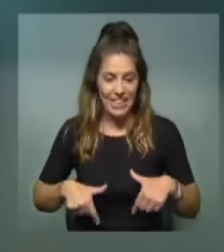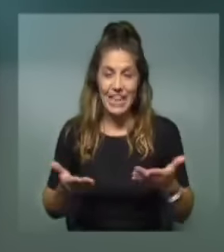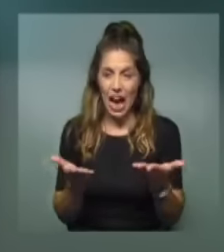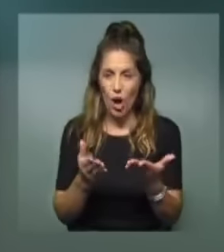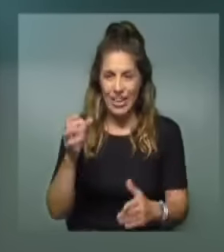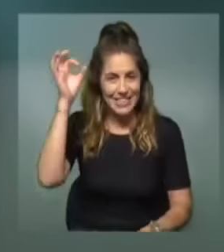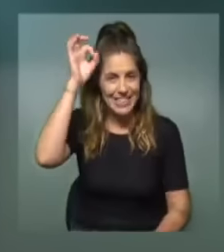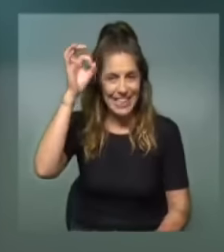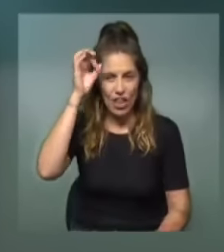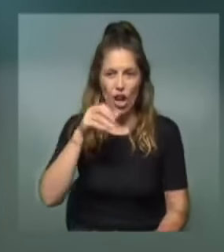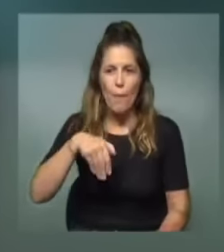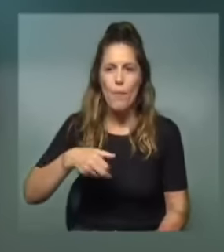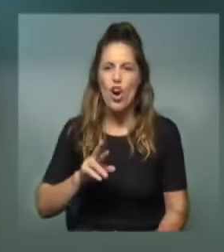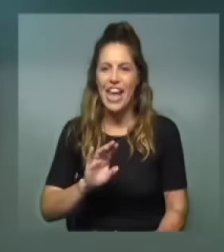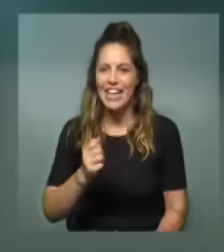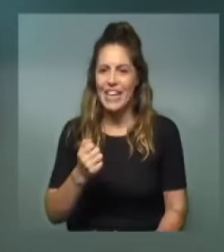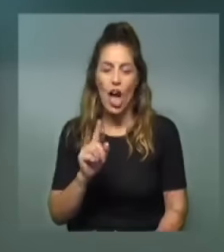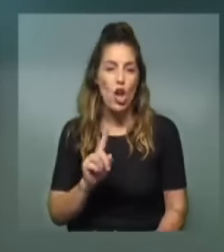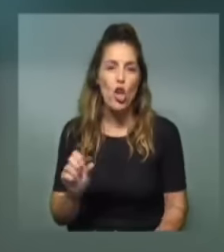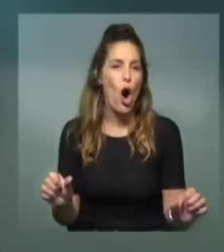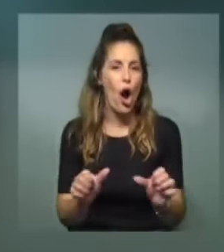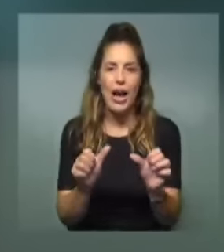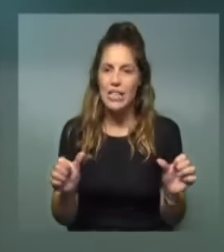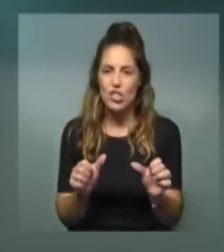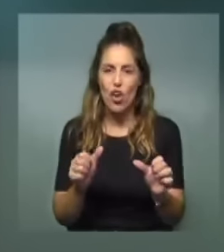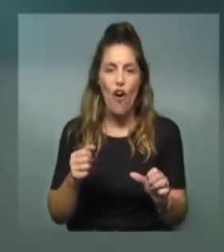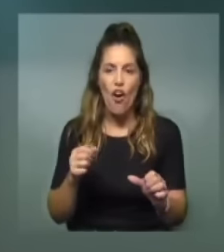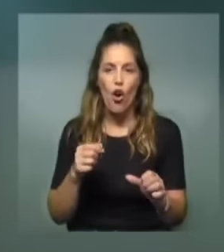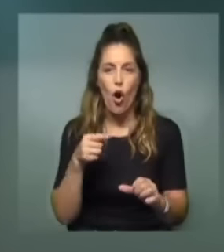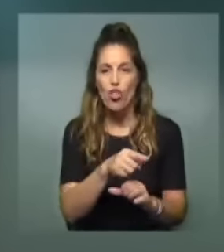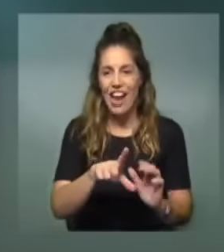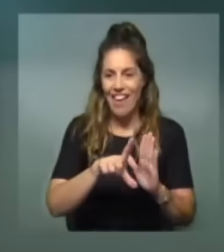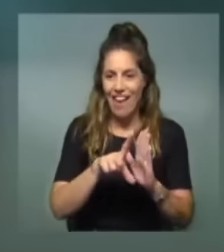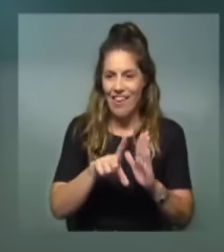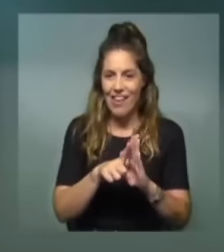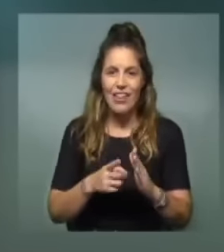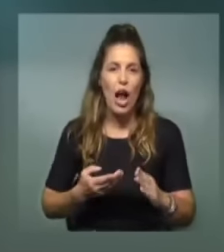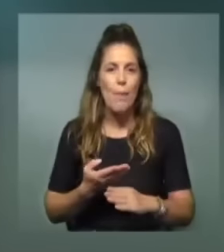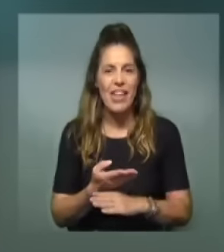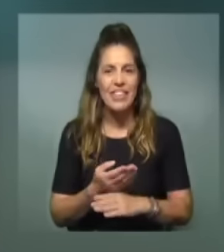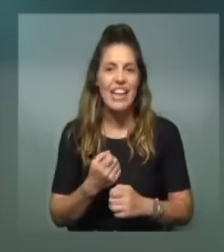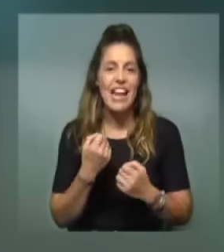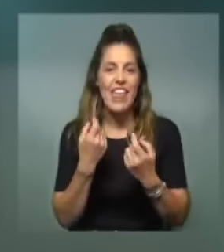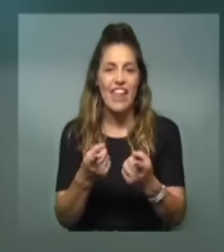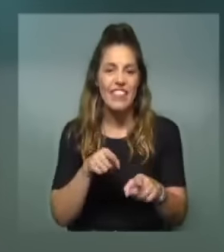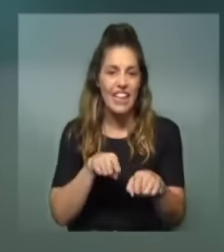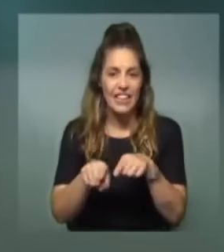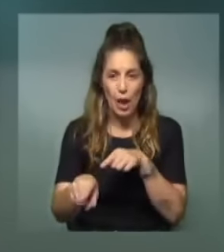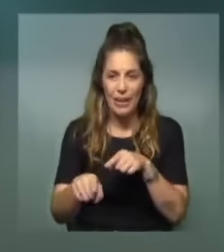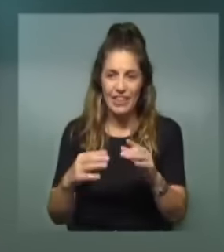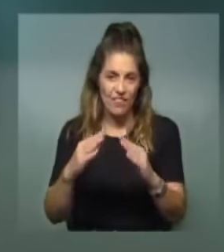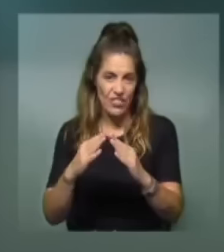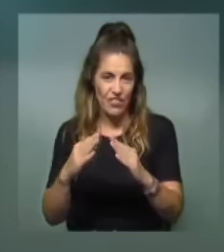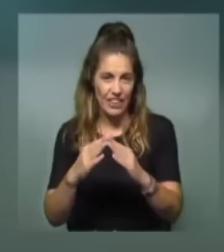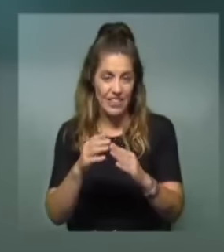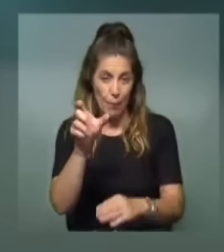cabildante Irene Moreira no actuó de forma ilegítima al solicitar la adjudicación directa de cupos de vivenda